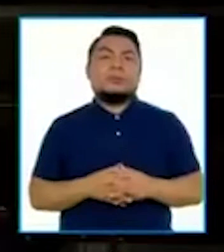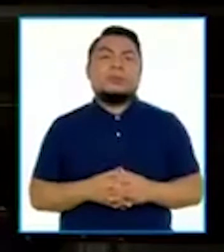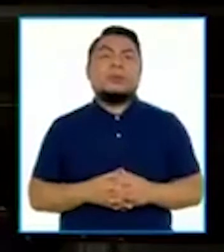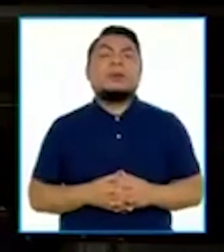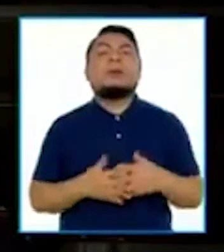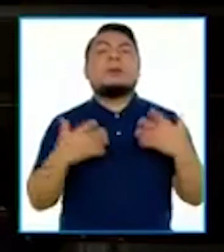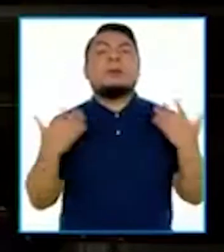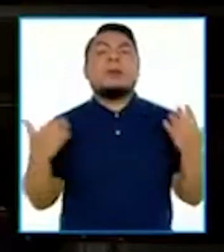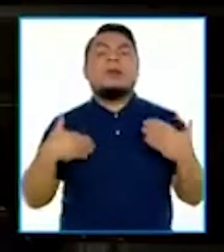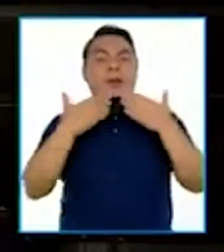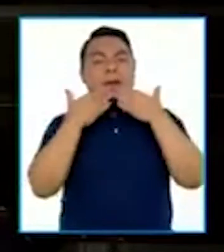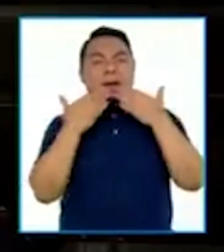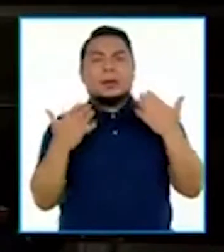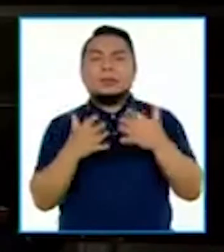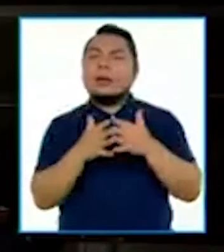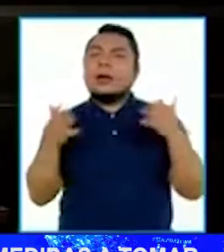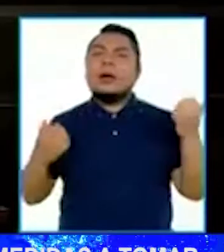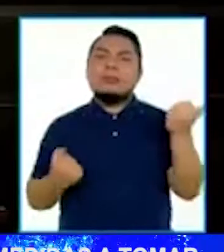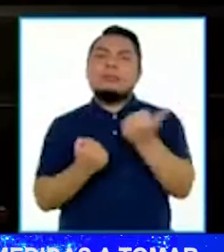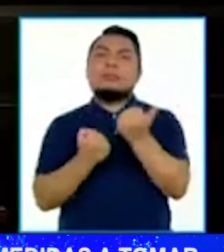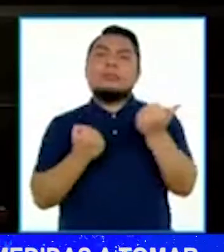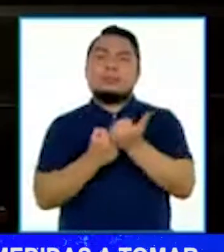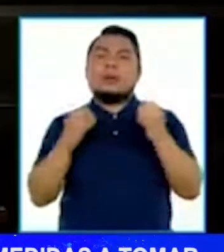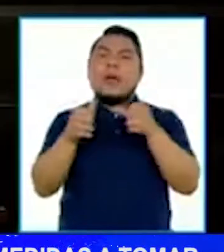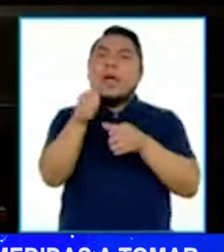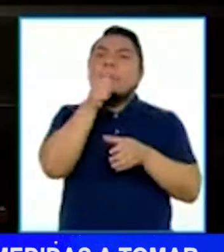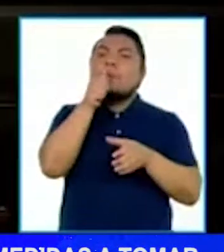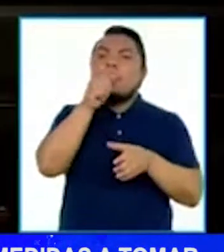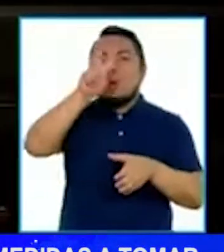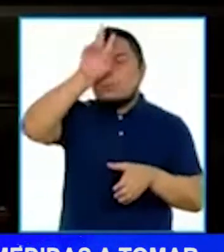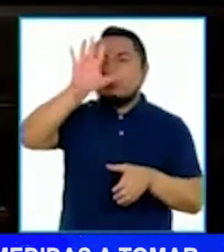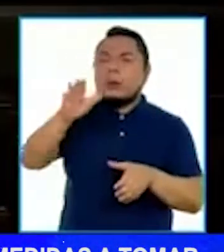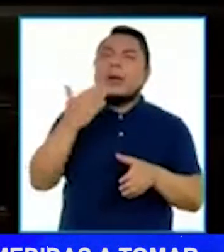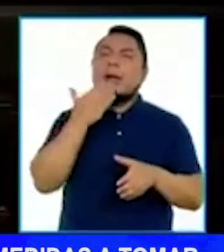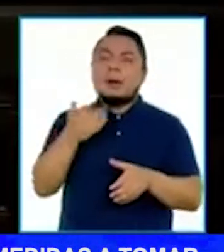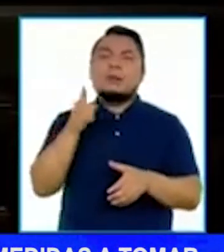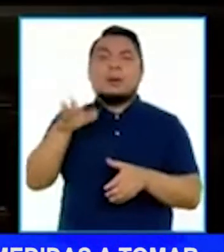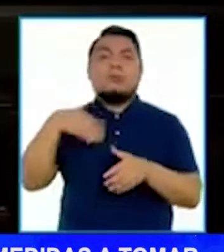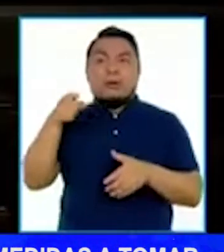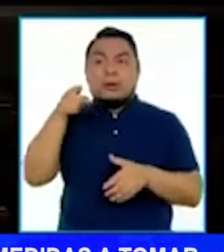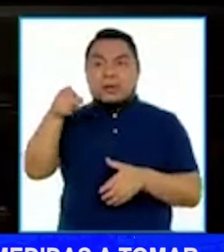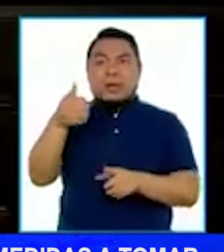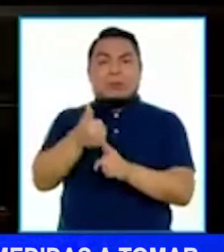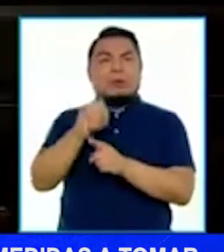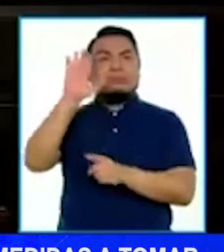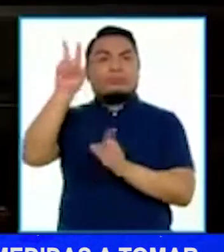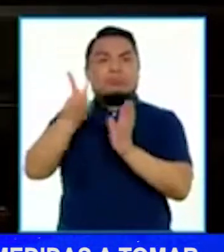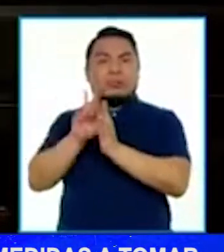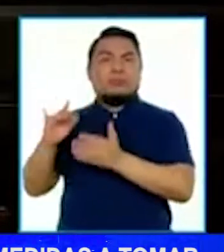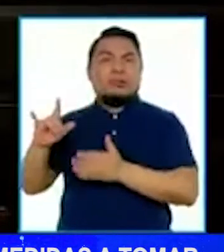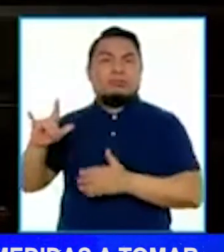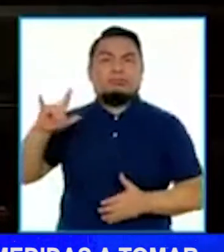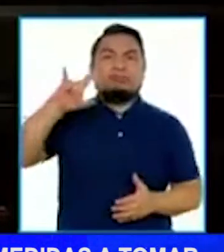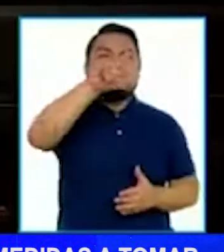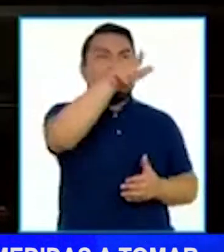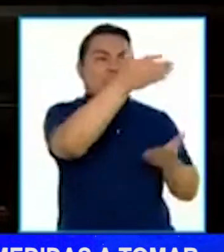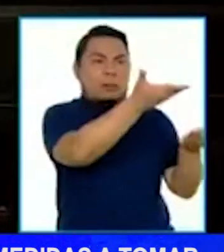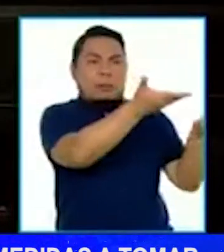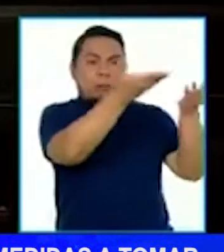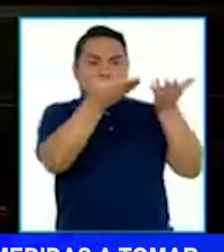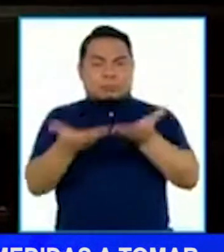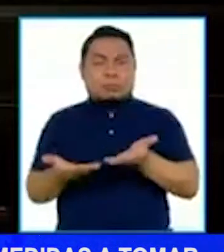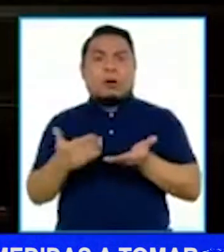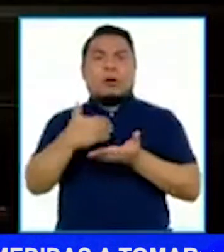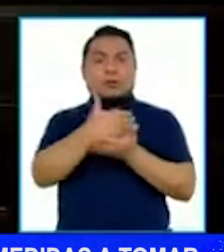año. Agradezco el generoso aporte del sector privado peruano para el traslado de este primer lote